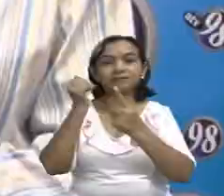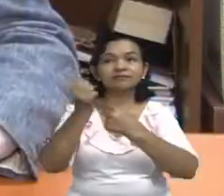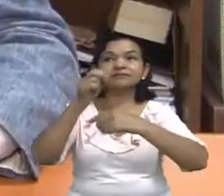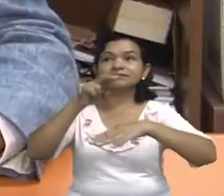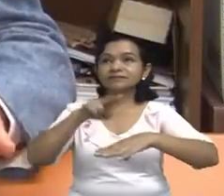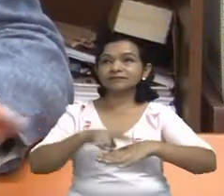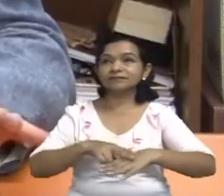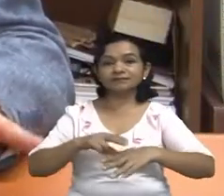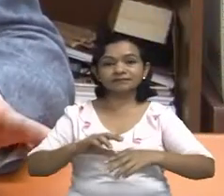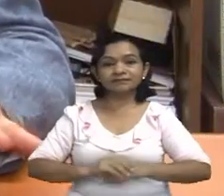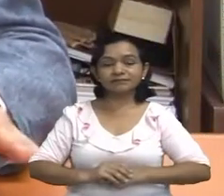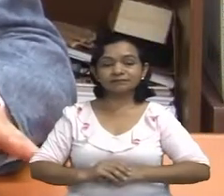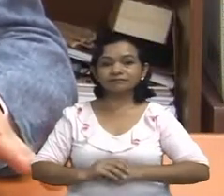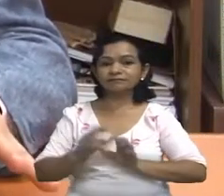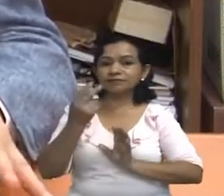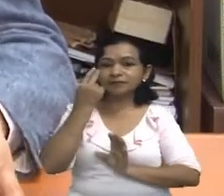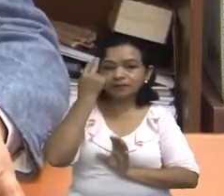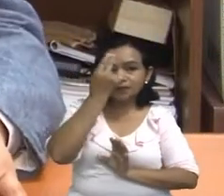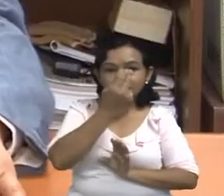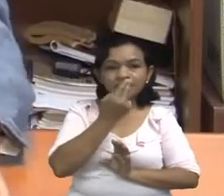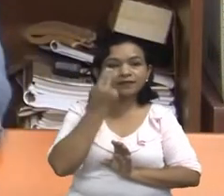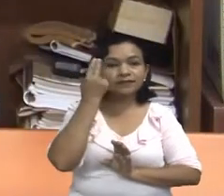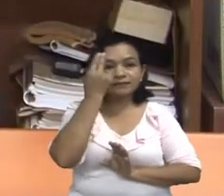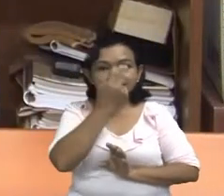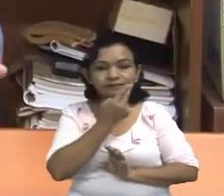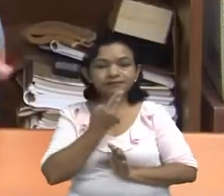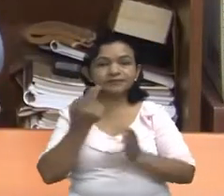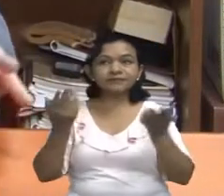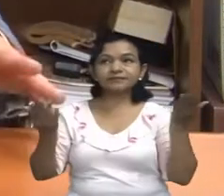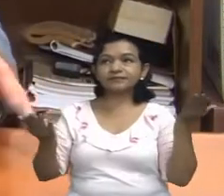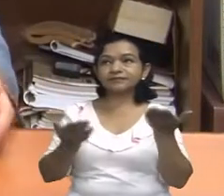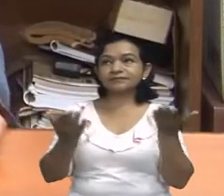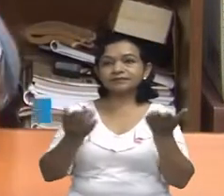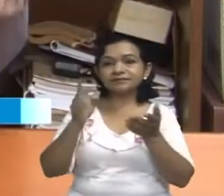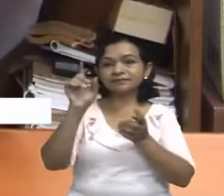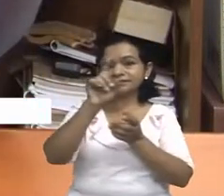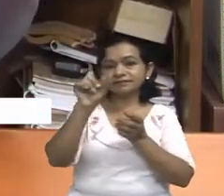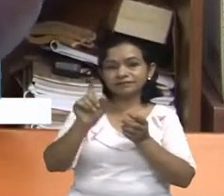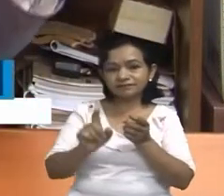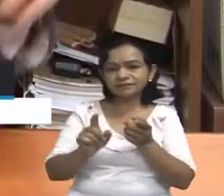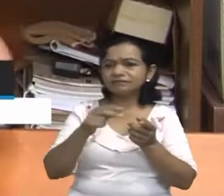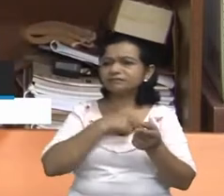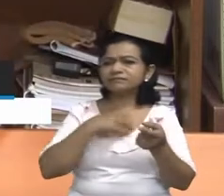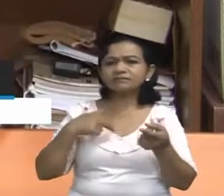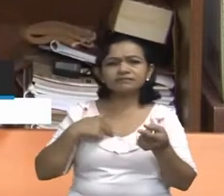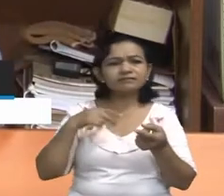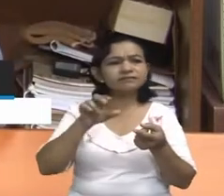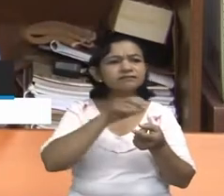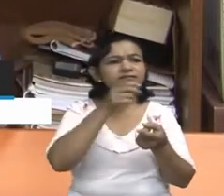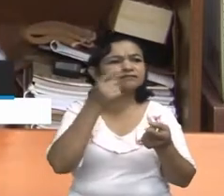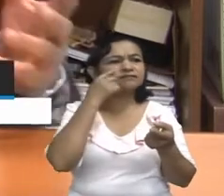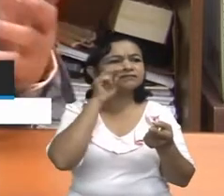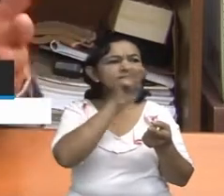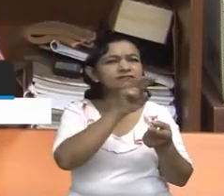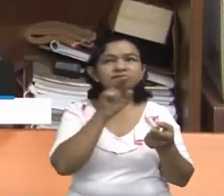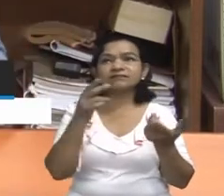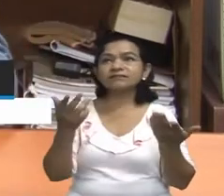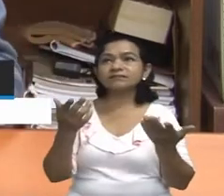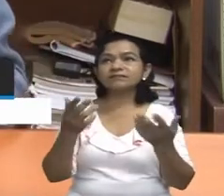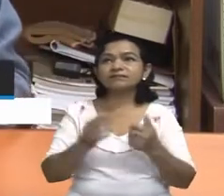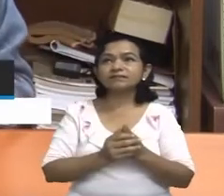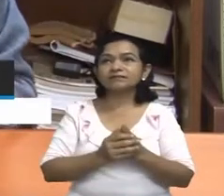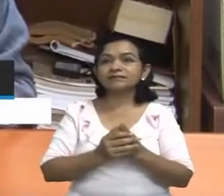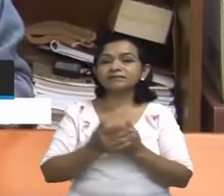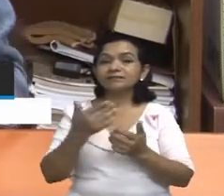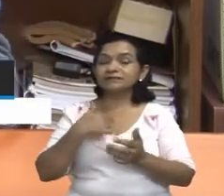Nicaragua. Pero al menos indagábamos, ¿no? A través de internet, de qué es lo que están haciendo en otros lados. Yo recuerdo que buscaba mucho